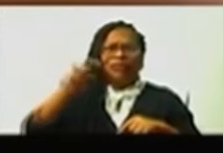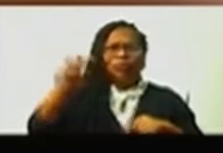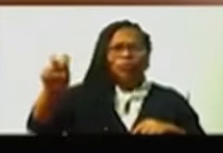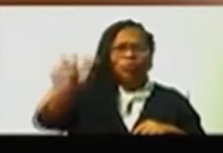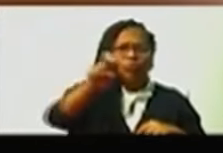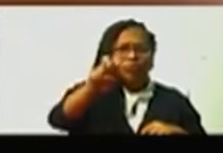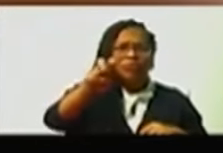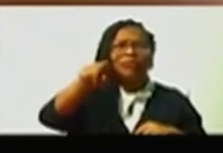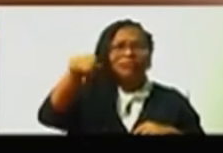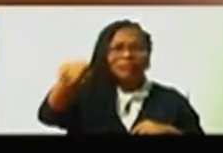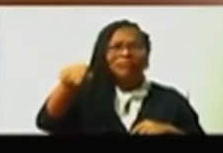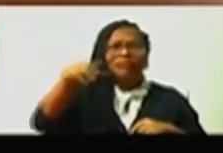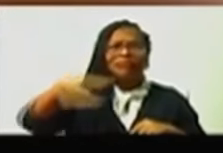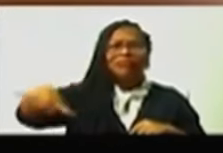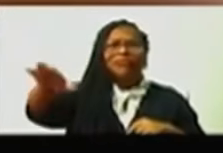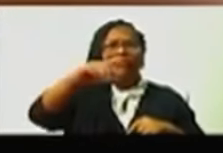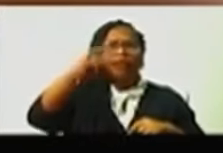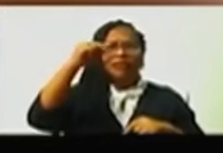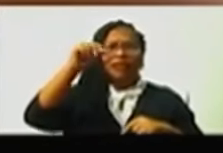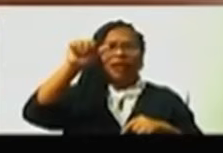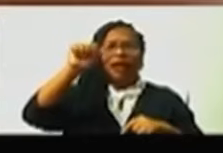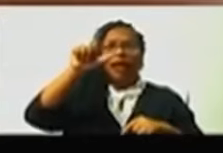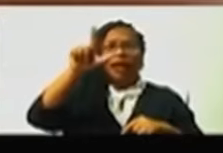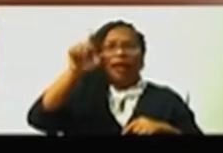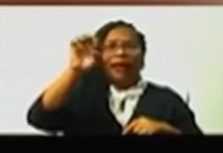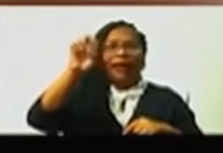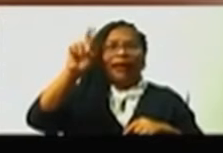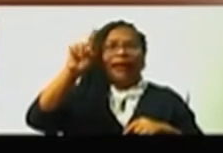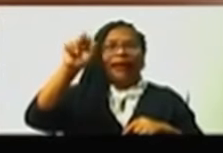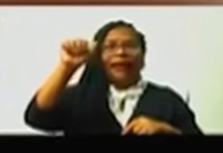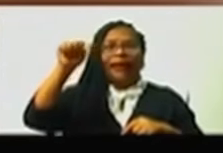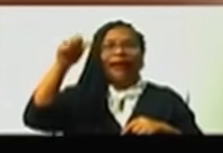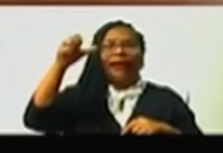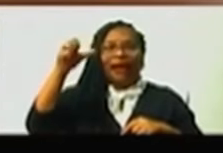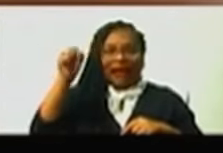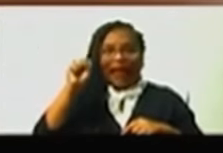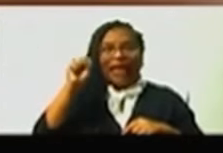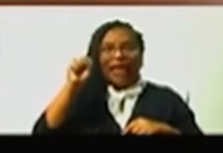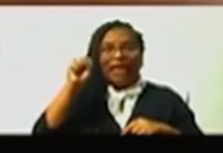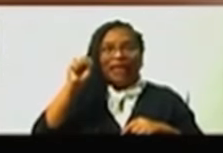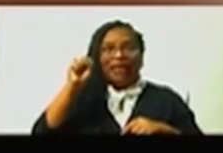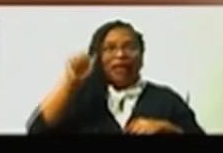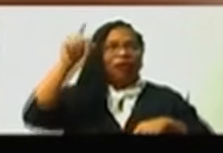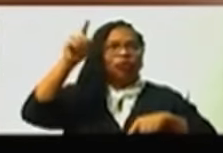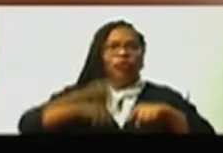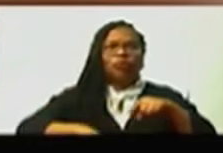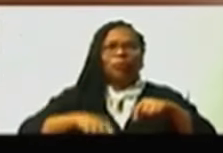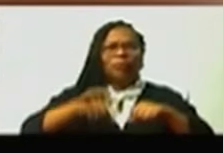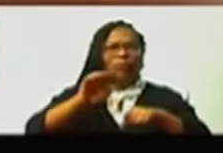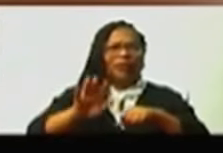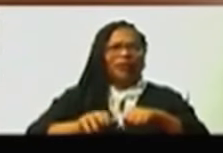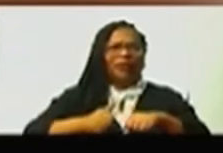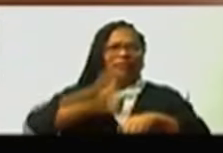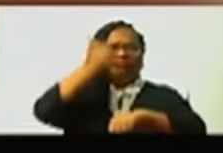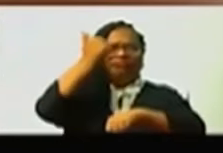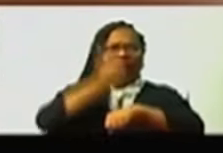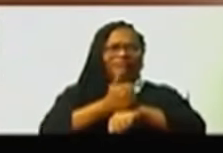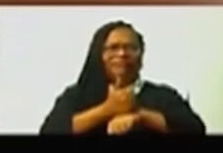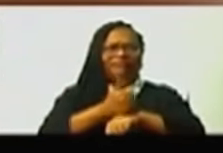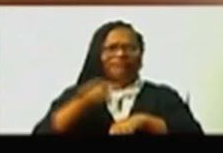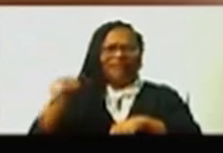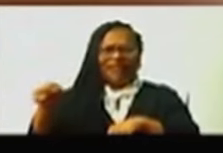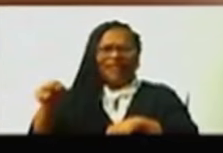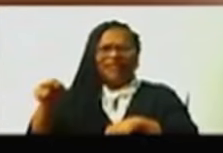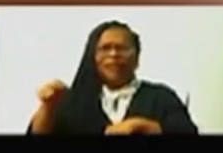Galeras, específicamente a pocos kilómetros de donde está la playa Rincón, una de las 10 playas